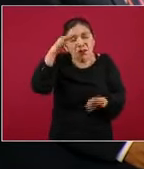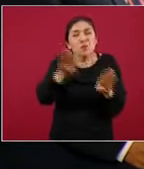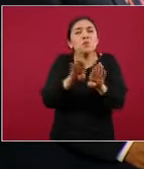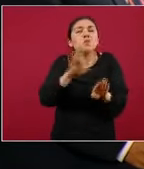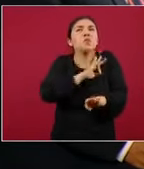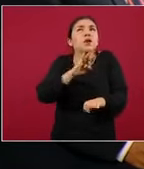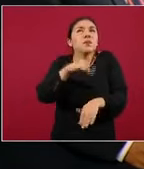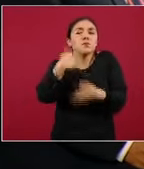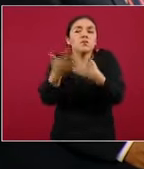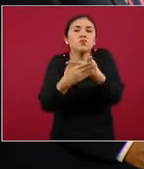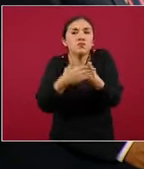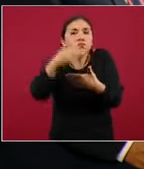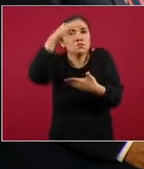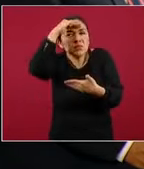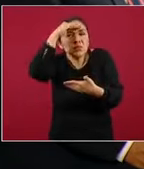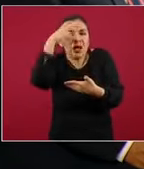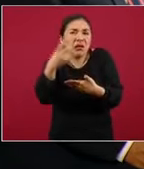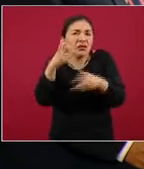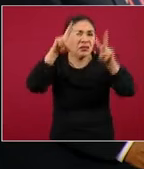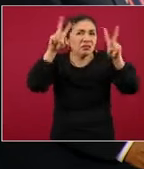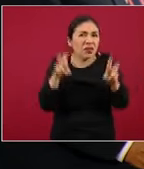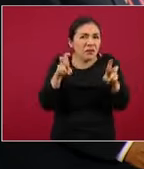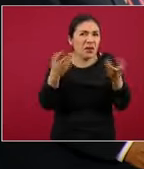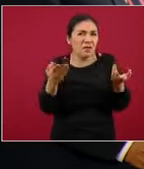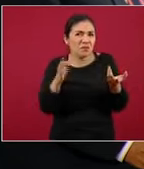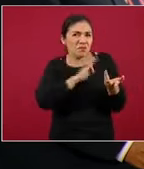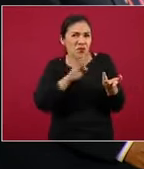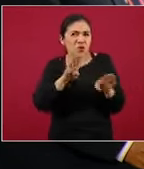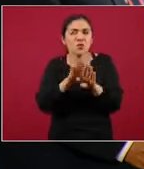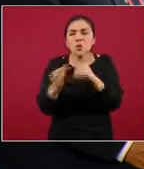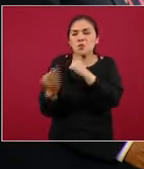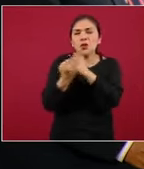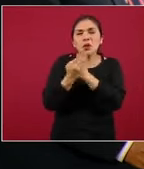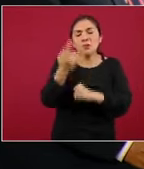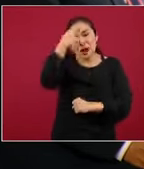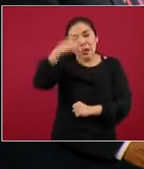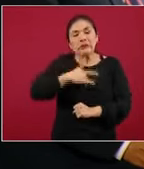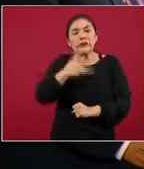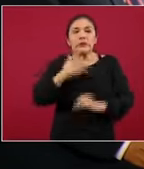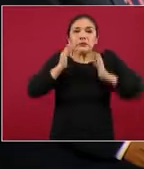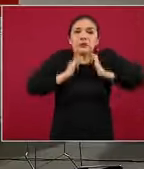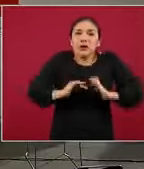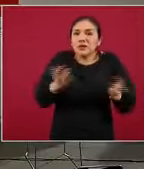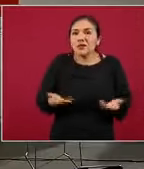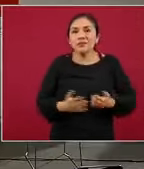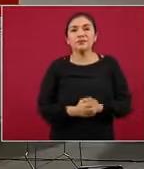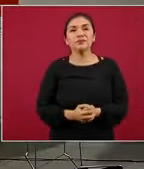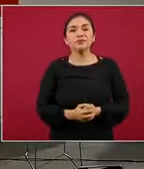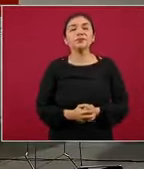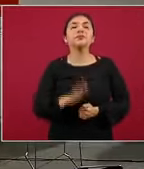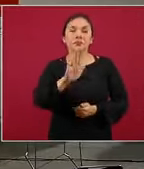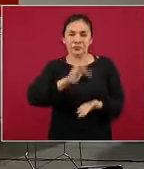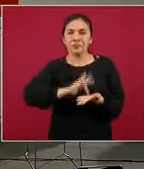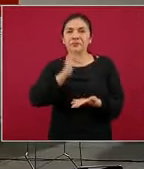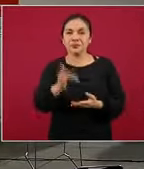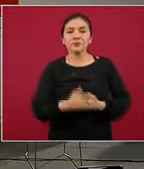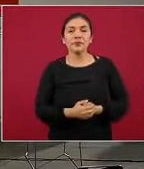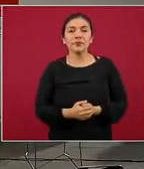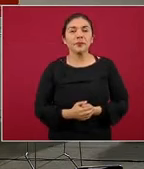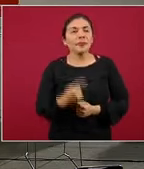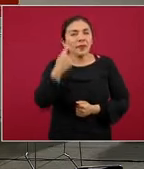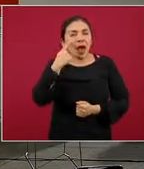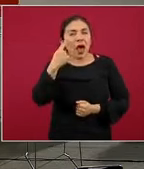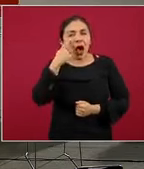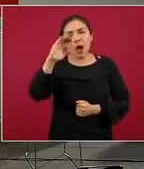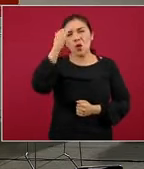esperar sobre este asunto, de si podemos sentirnos más tranquilos o no. En términos generales, lo que se